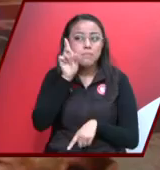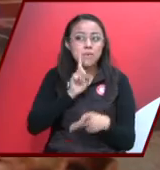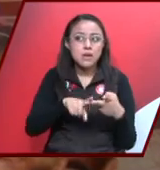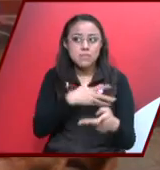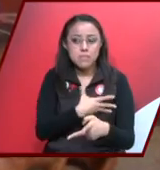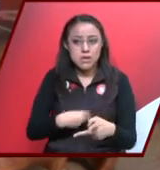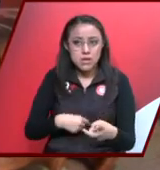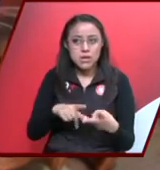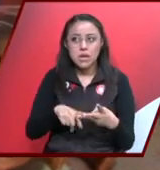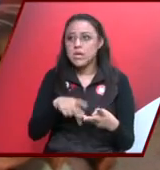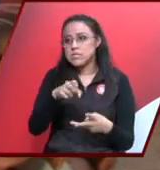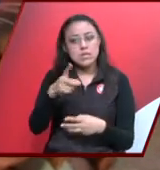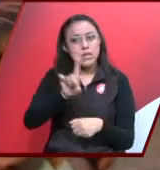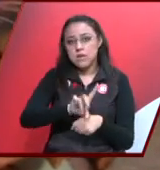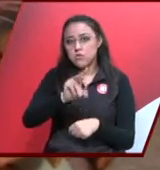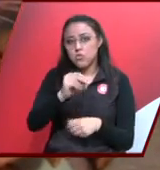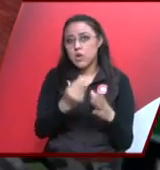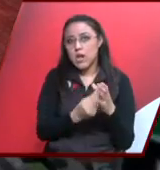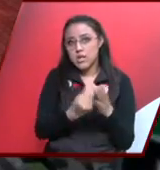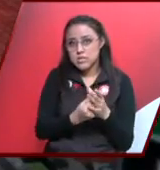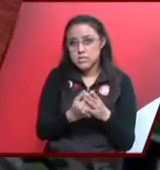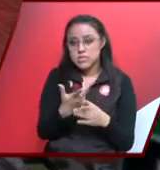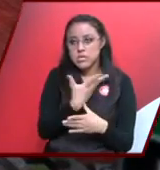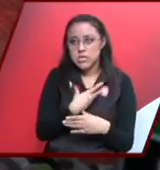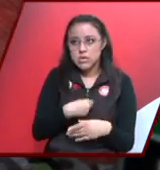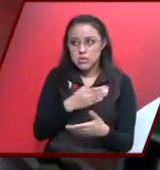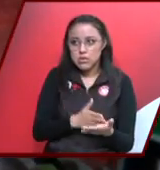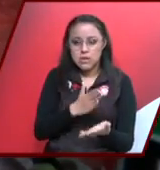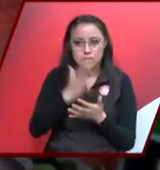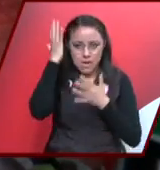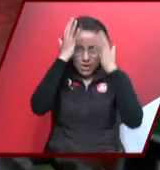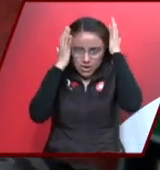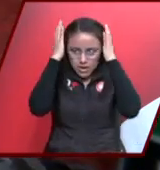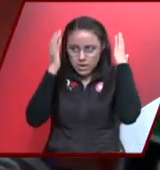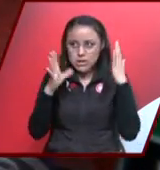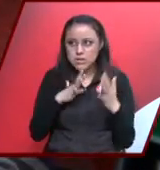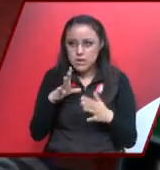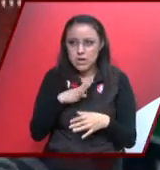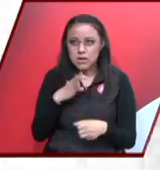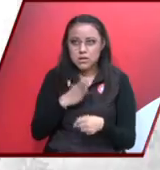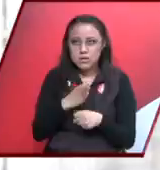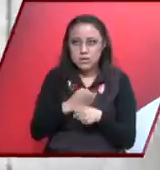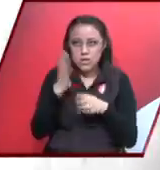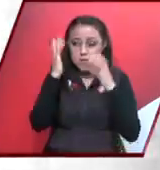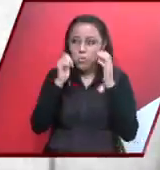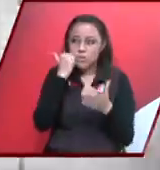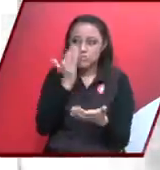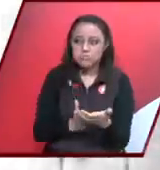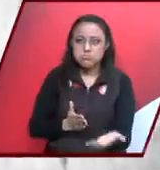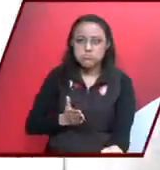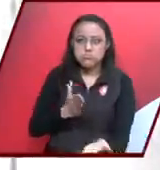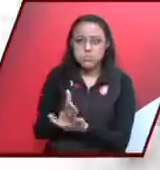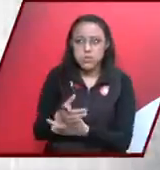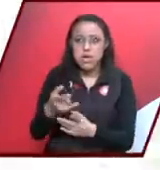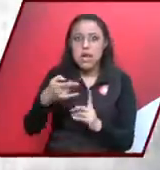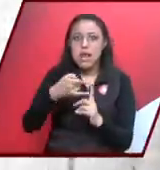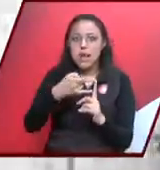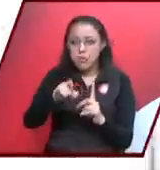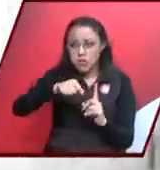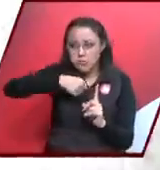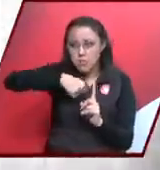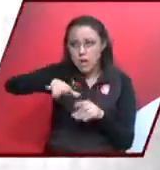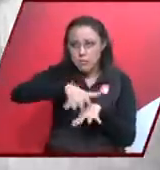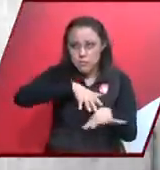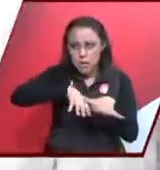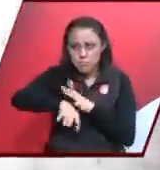mi hija no tuvo clases ese día. Ya se iban a meter a bañar ellas, estaban casi semidesnudas. Cuando entran, empiezan a patear el zaguán, se